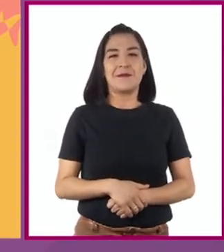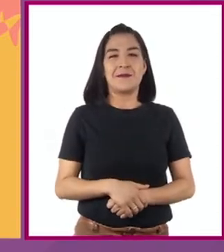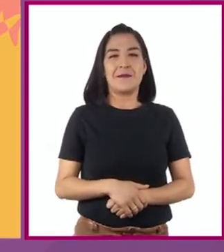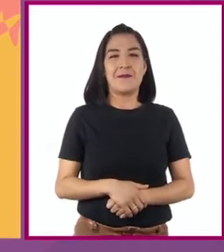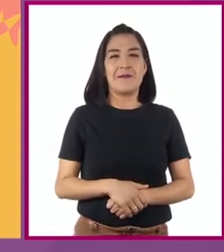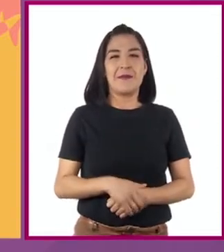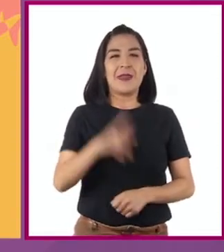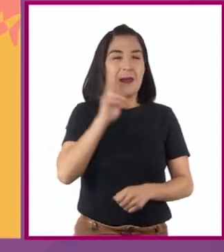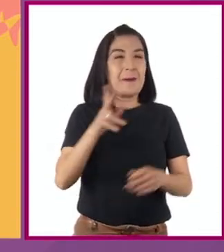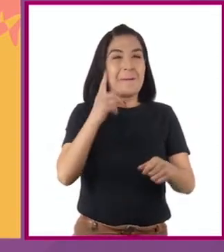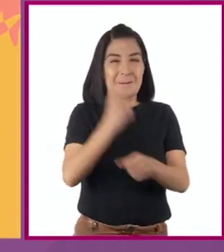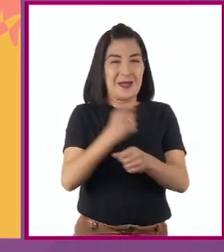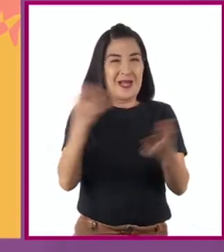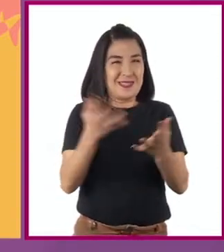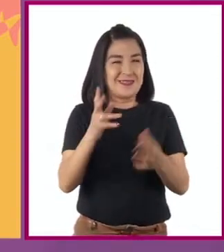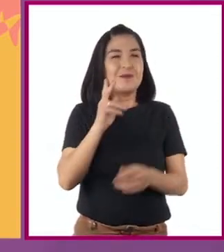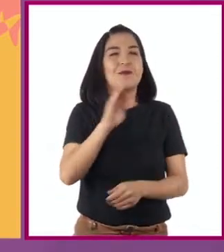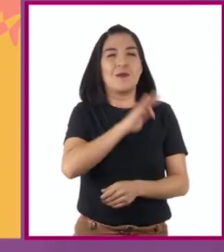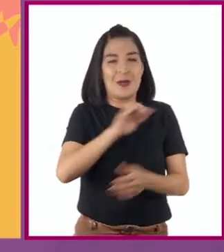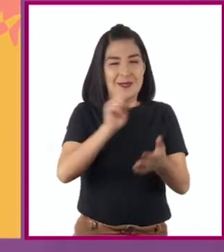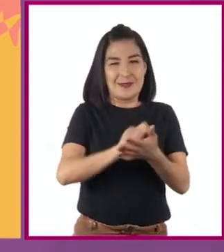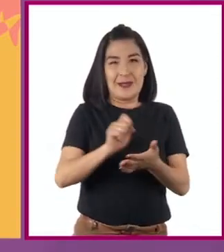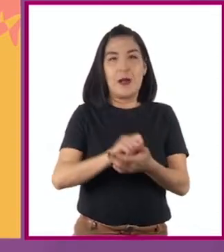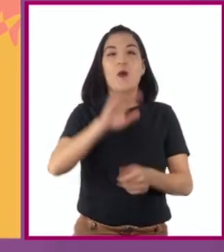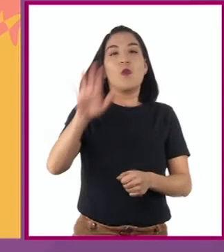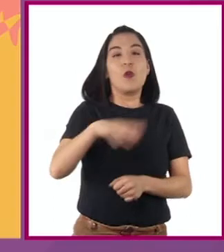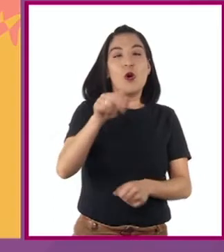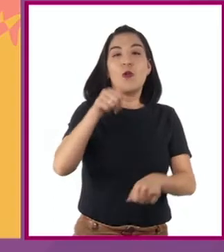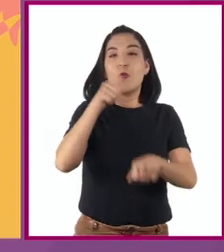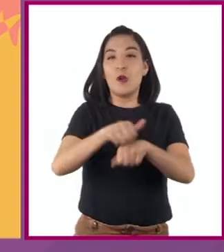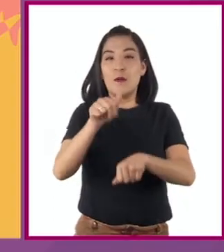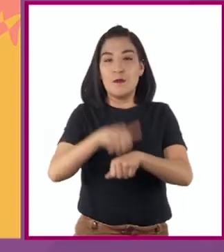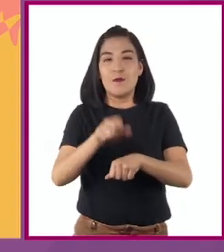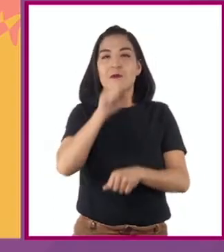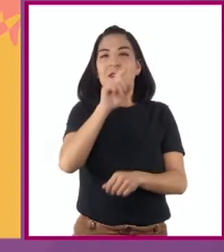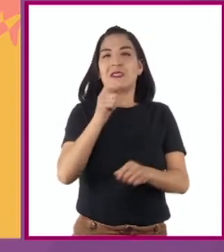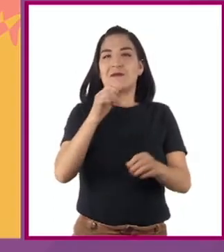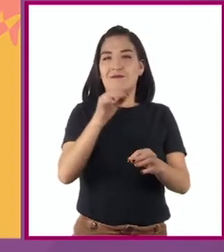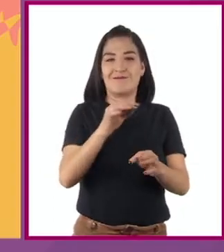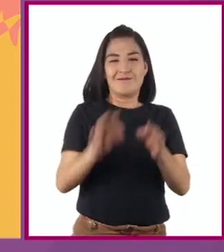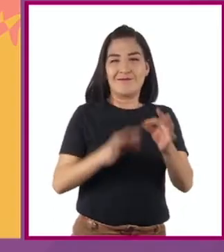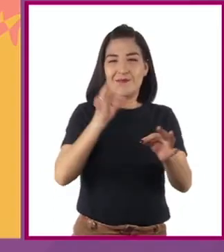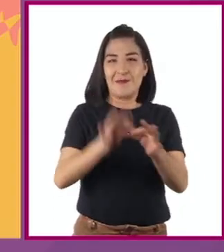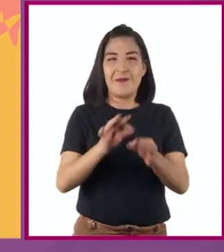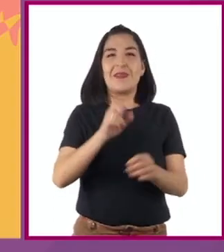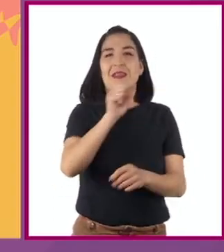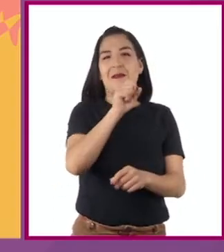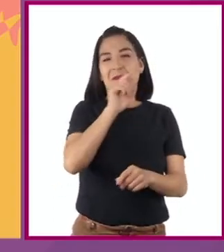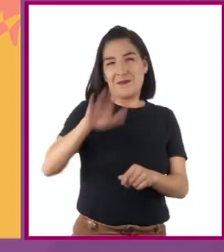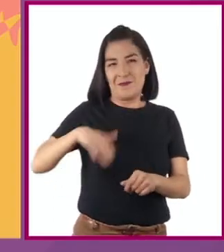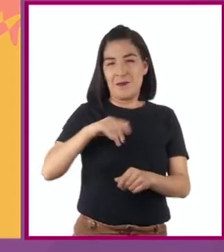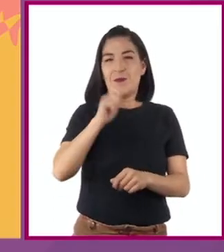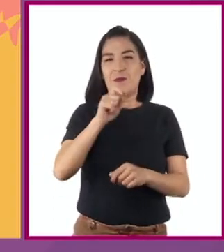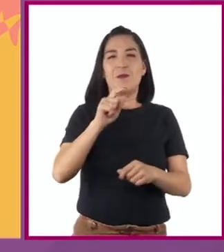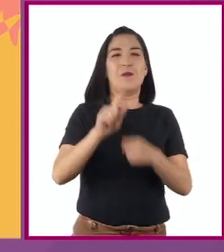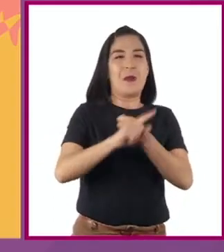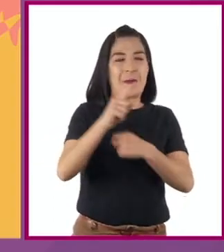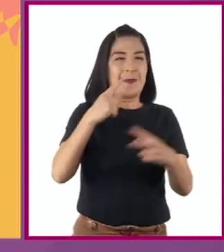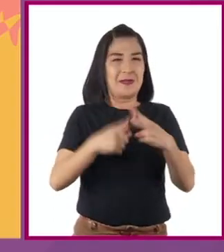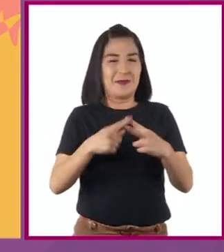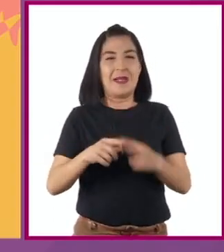Hagamos un primer intento y busquemos números que cumplan con las condiciones dadas en el problema. Por